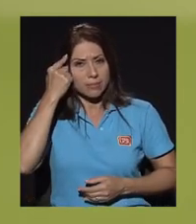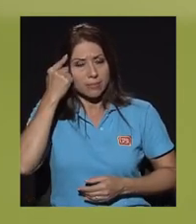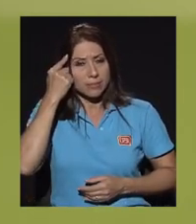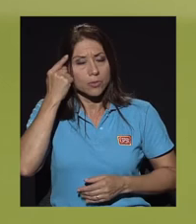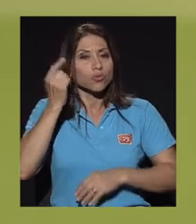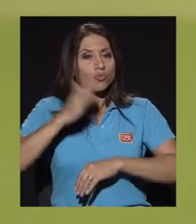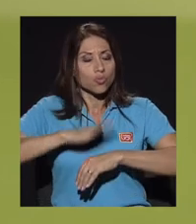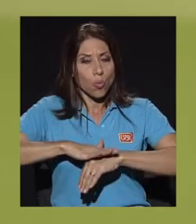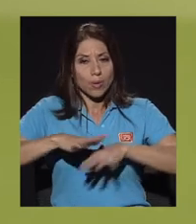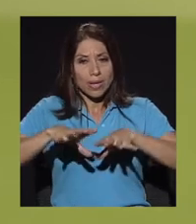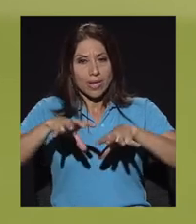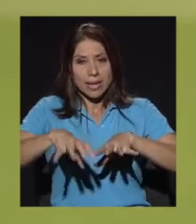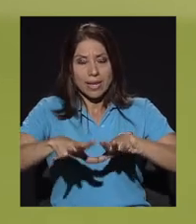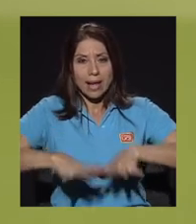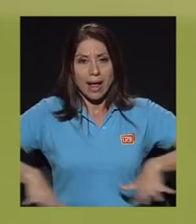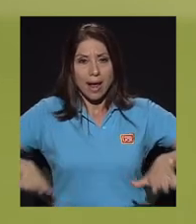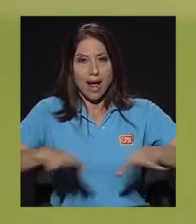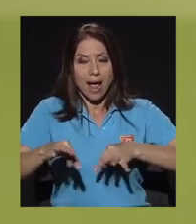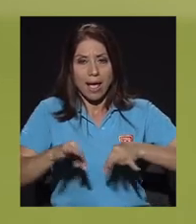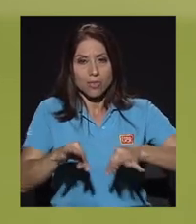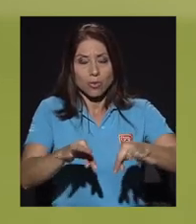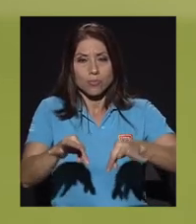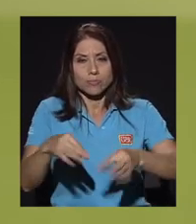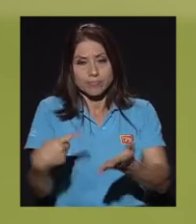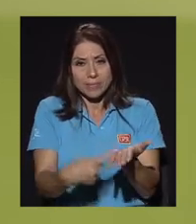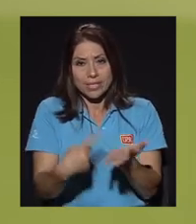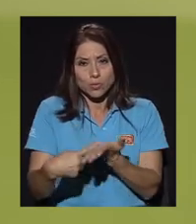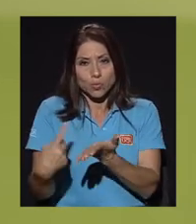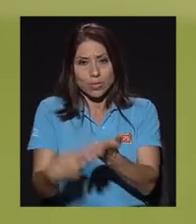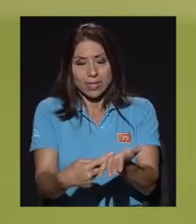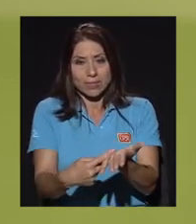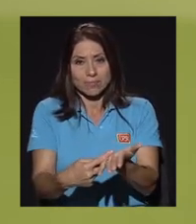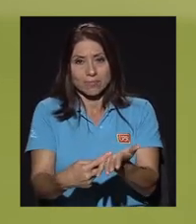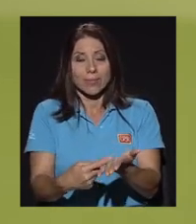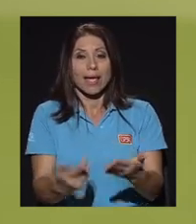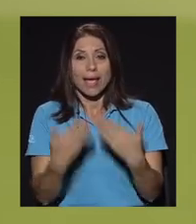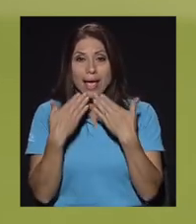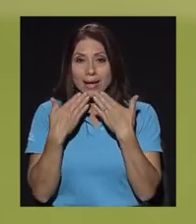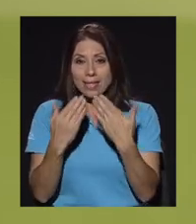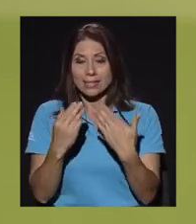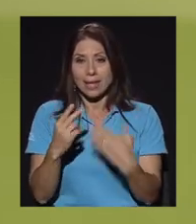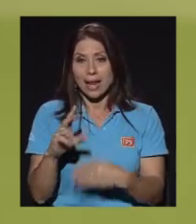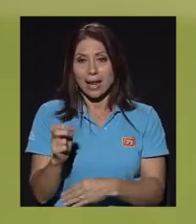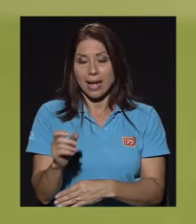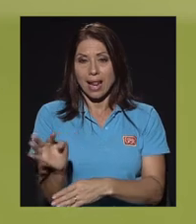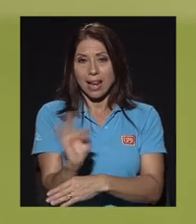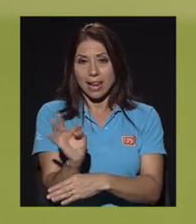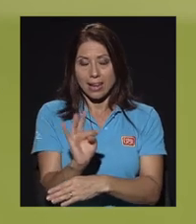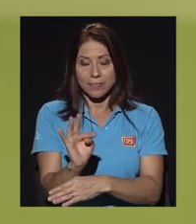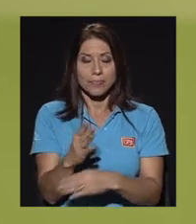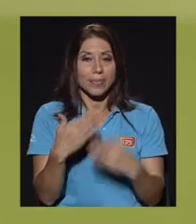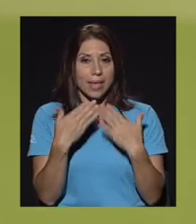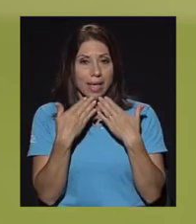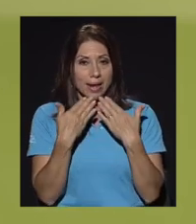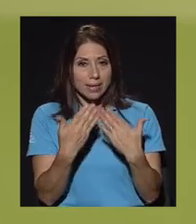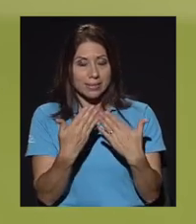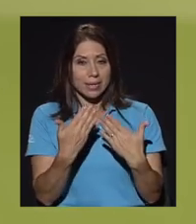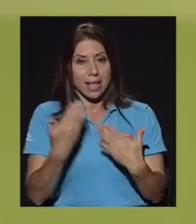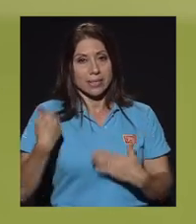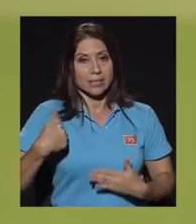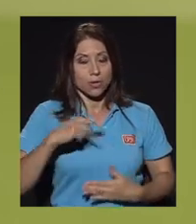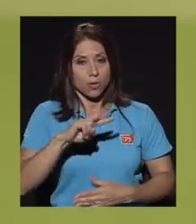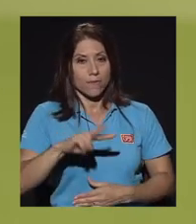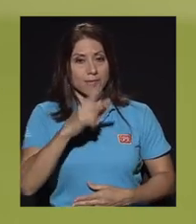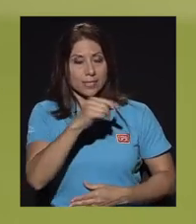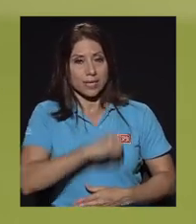a discutir, que es justamente lo que hemos hecho. Agradecer al canal, agradecer al